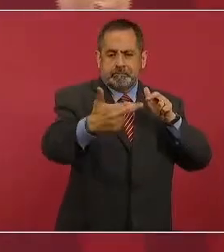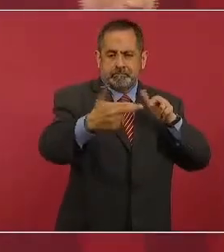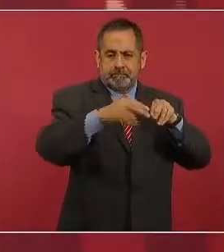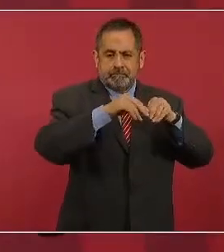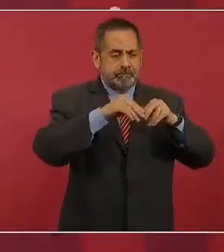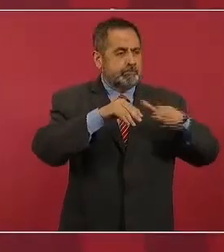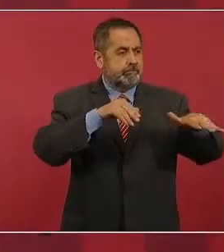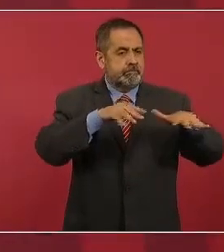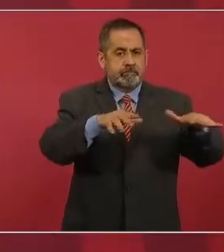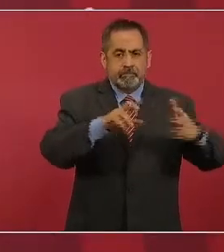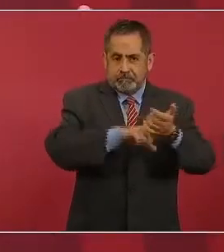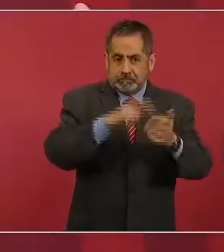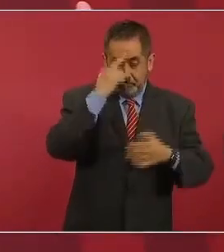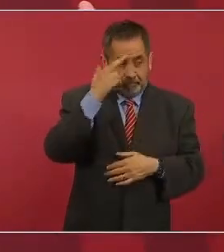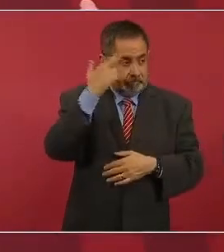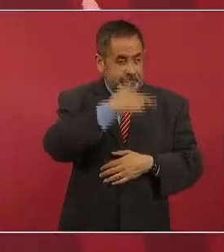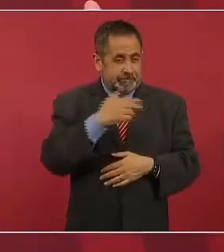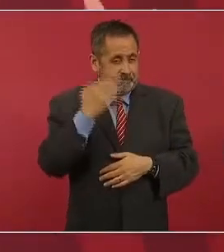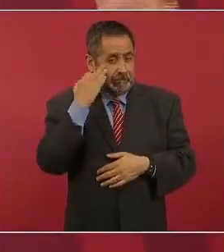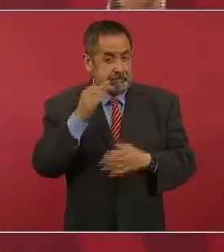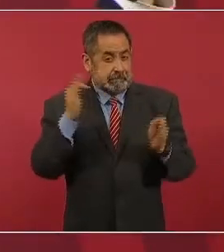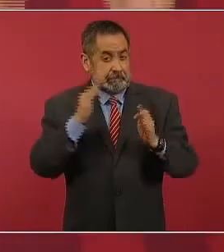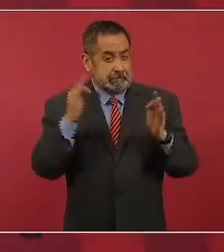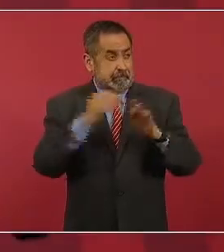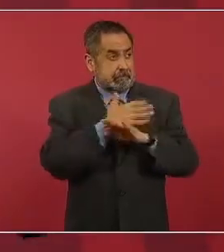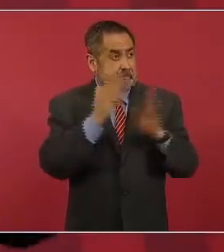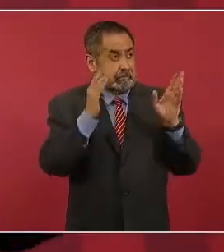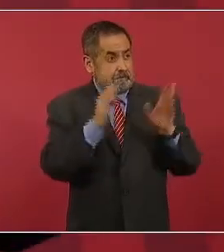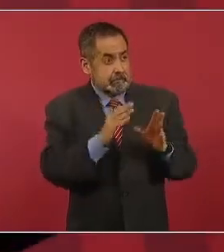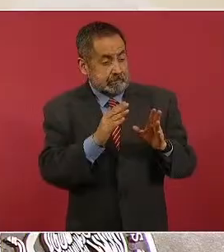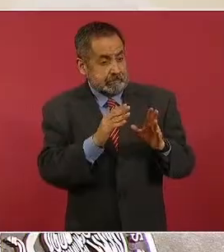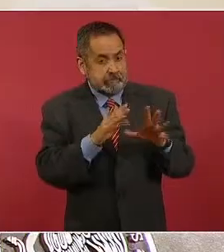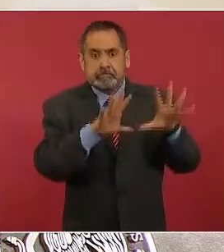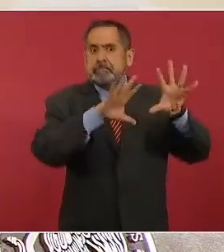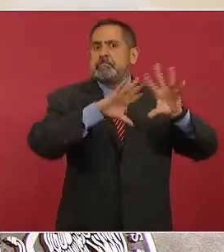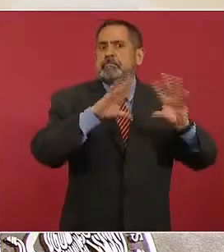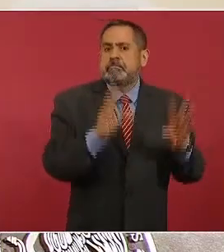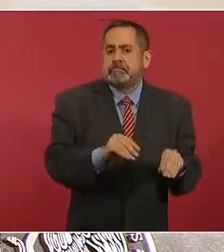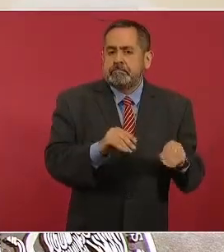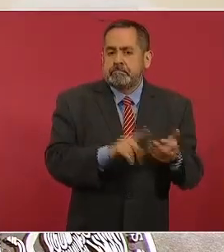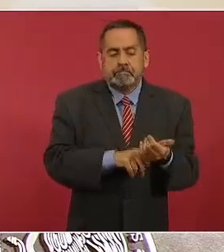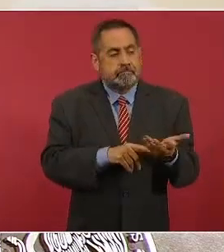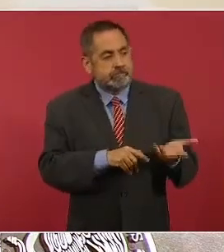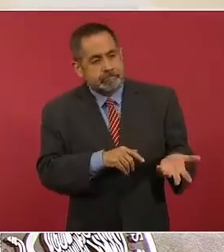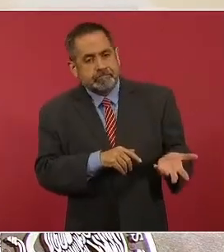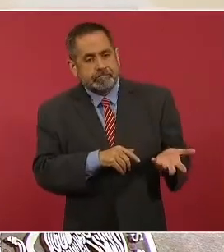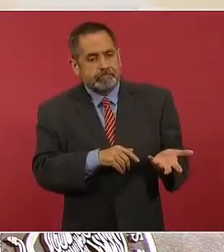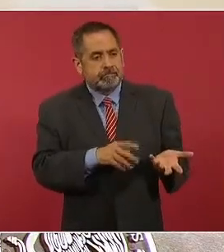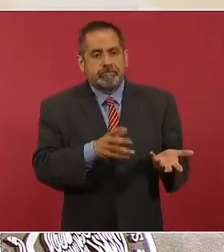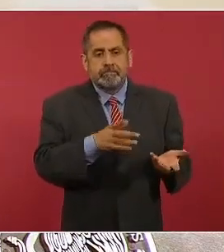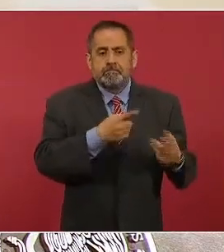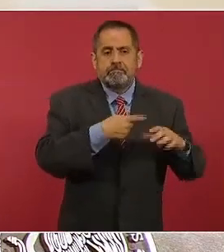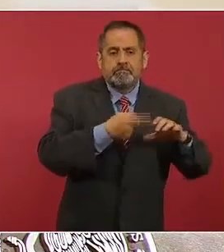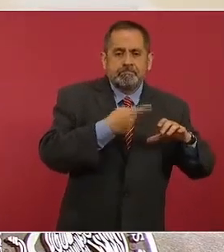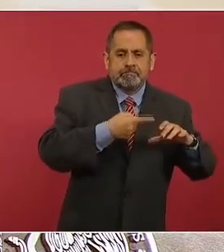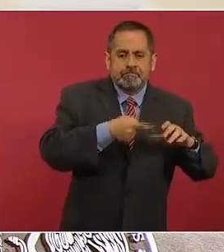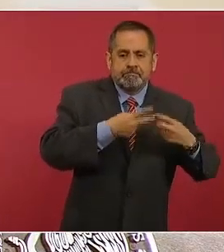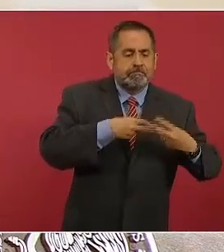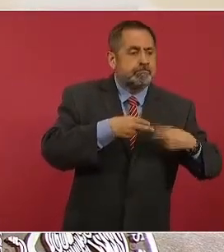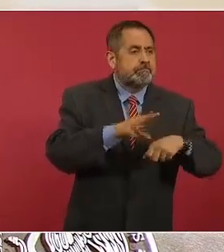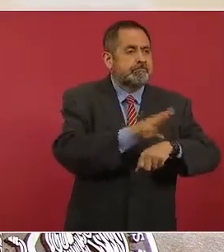con la helada se quedan sin generar energía,